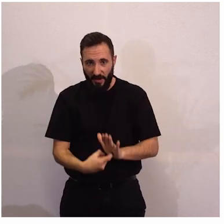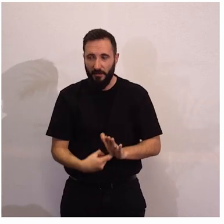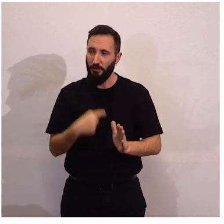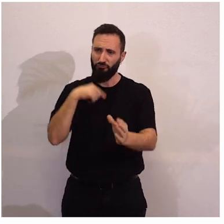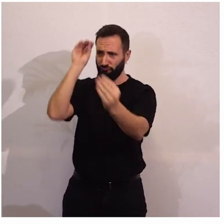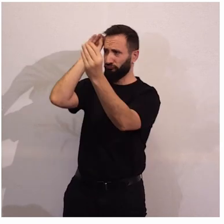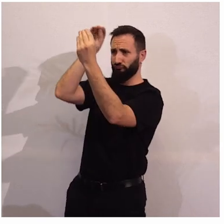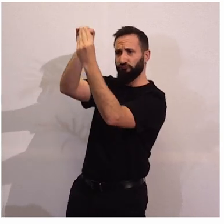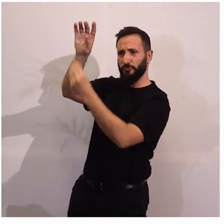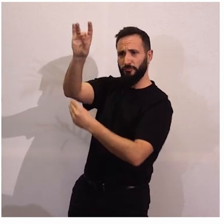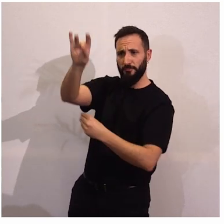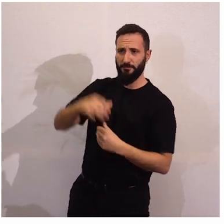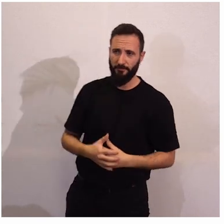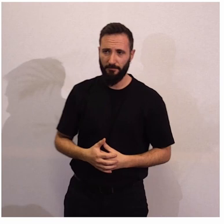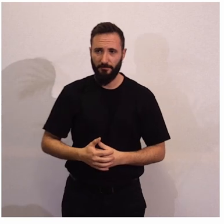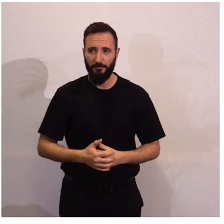acuerdo.